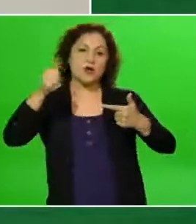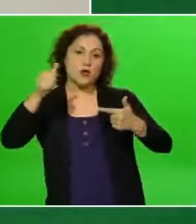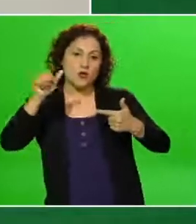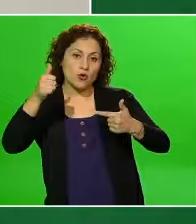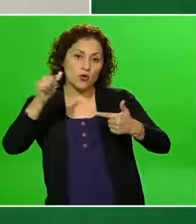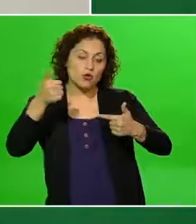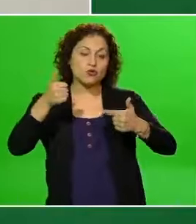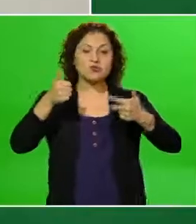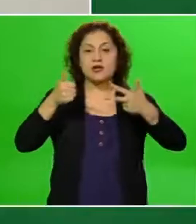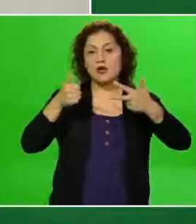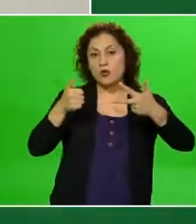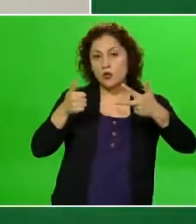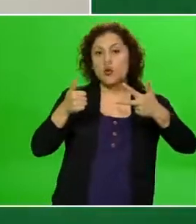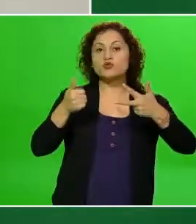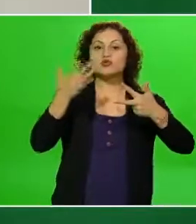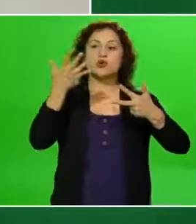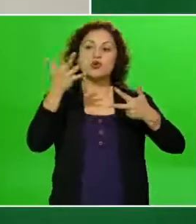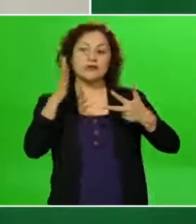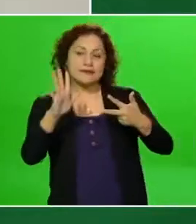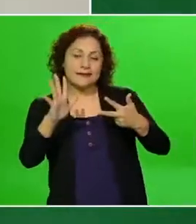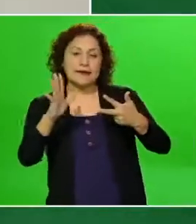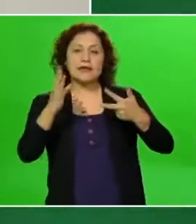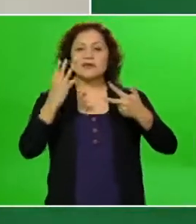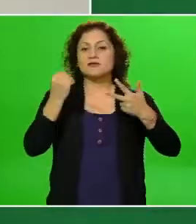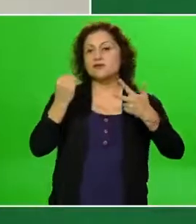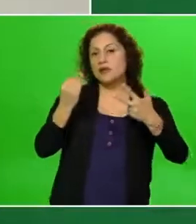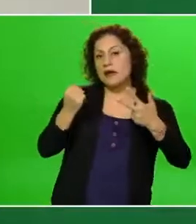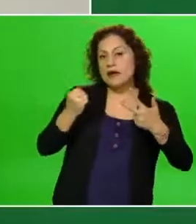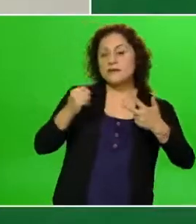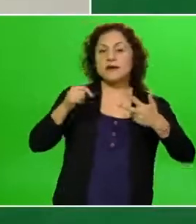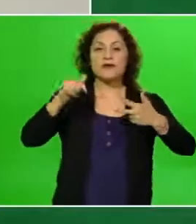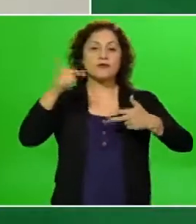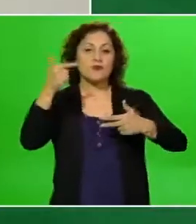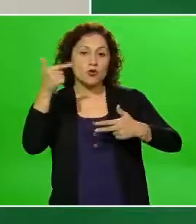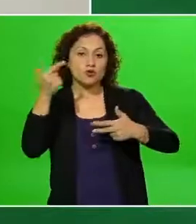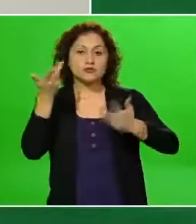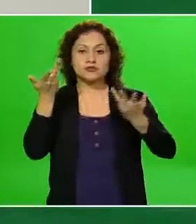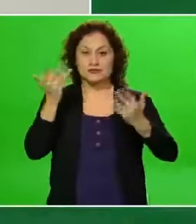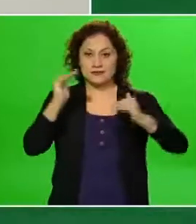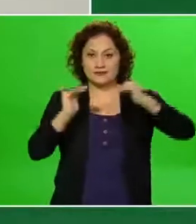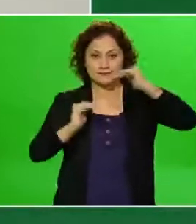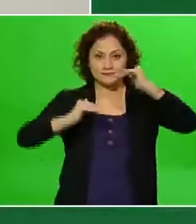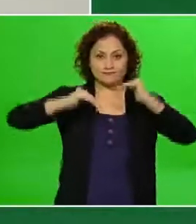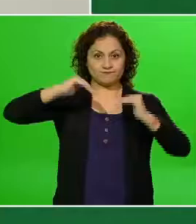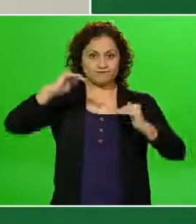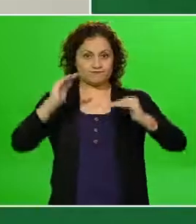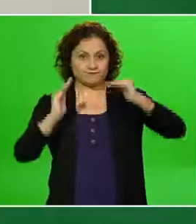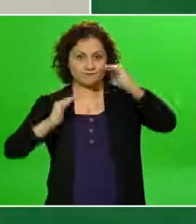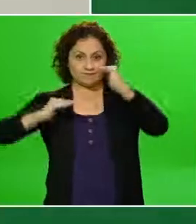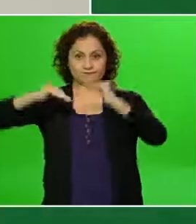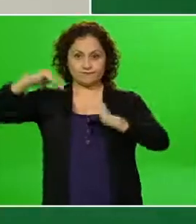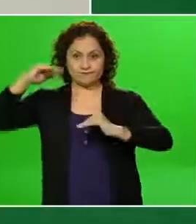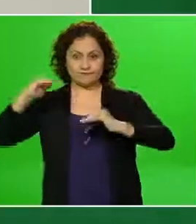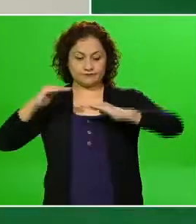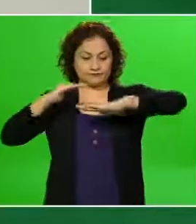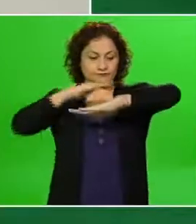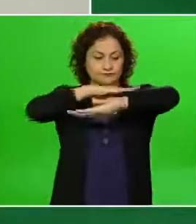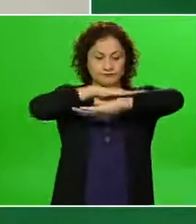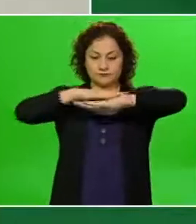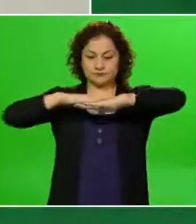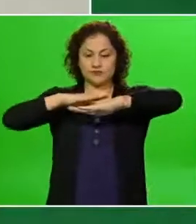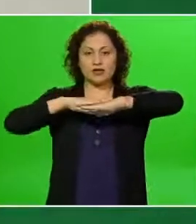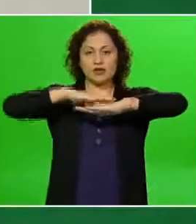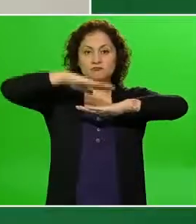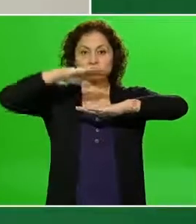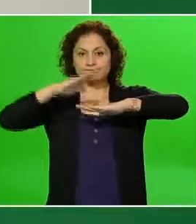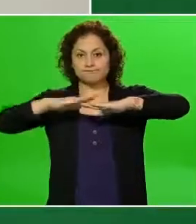día regresa a 8, otro día a lo mejor se va a 12, otro día baja a 11, etc. Es decir, un comportamiento ondulante, borderline. Cuando llega